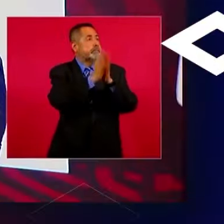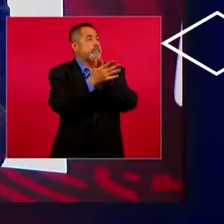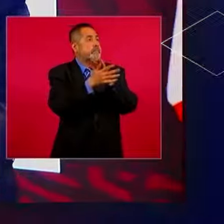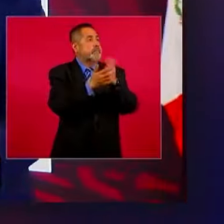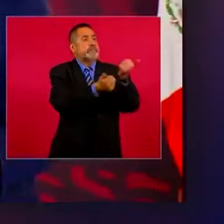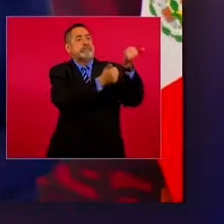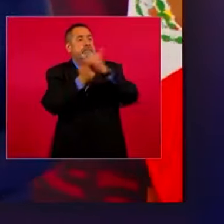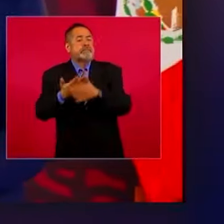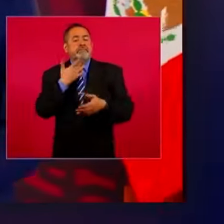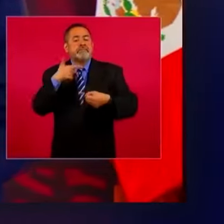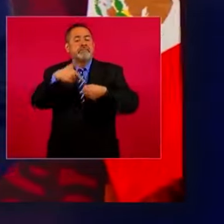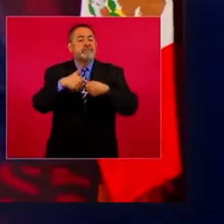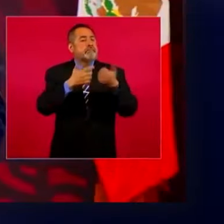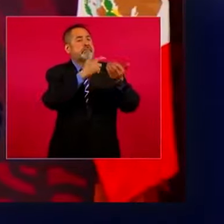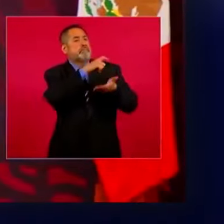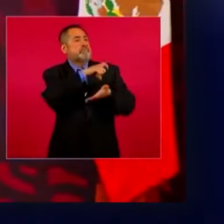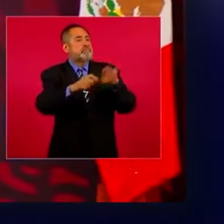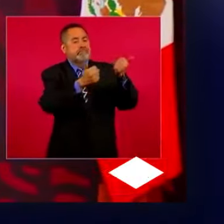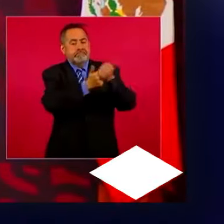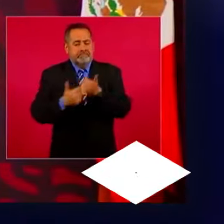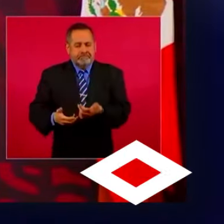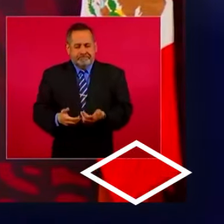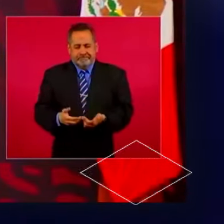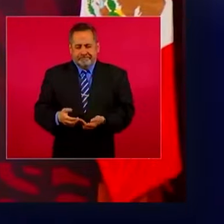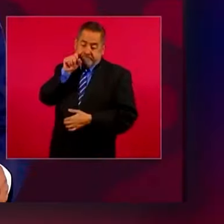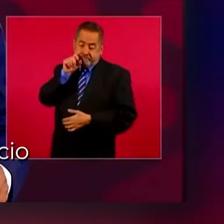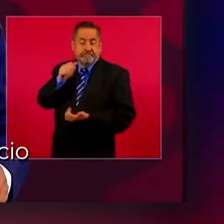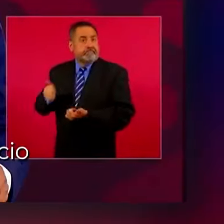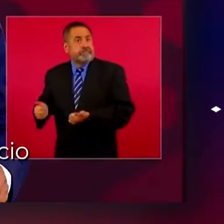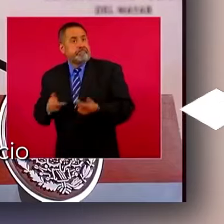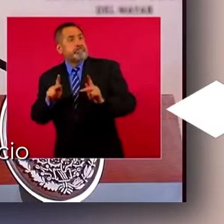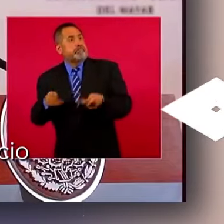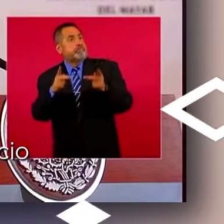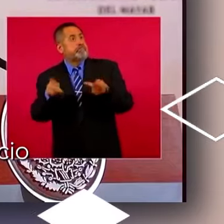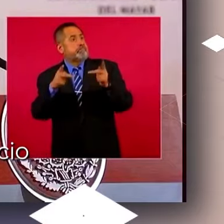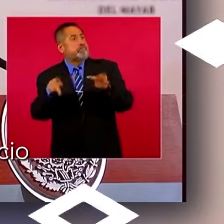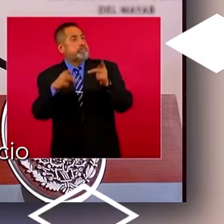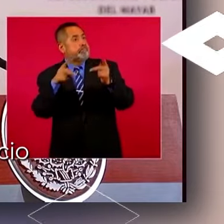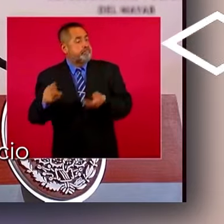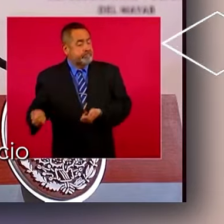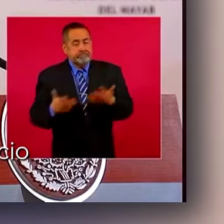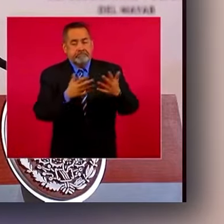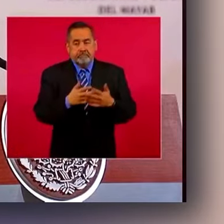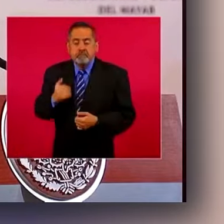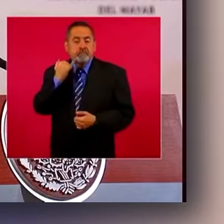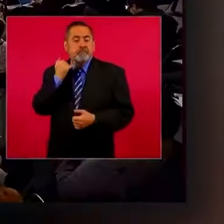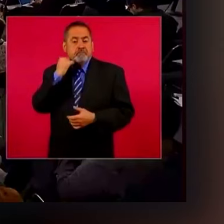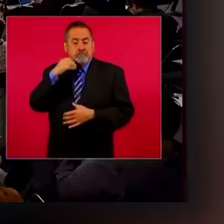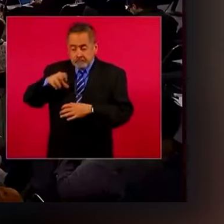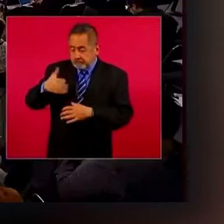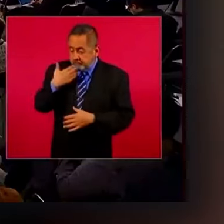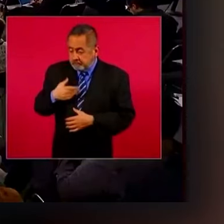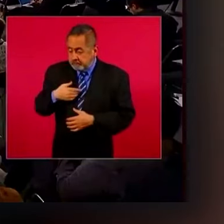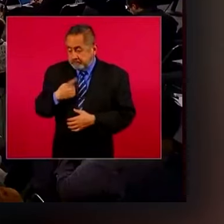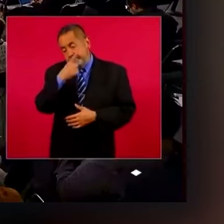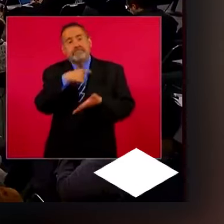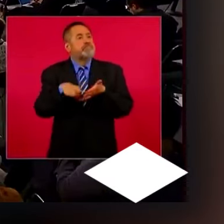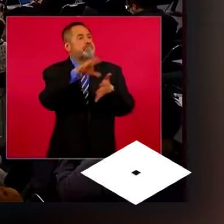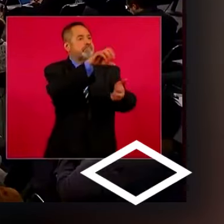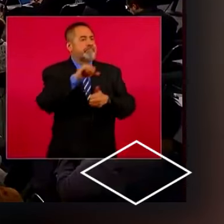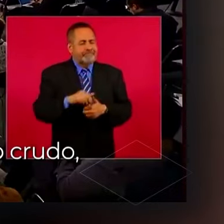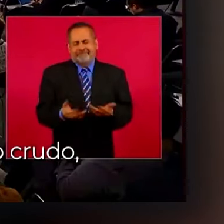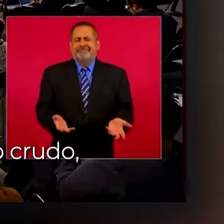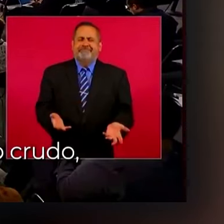naranja y comprar jugo de naranja, porque sostenían que el negocio era vender petróleo